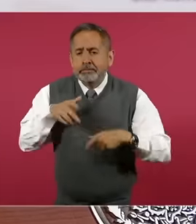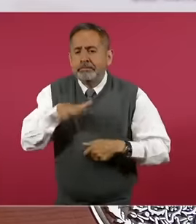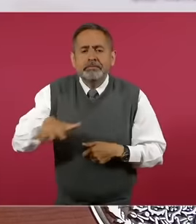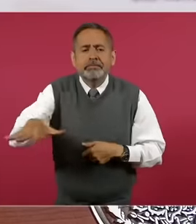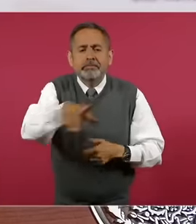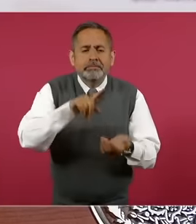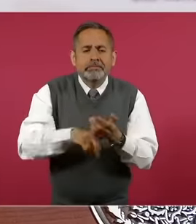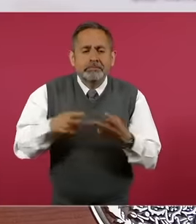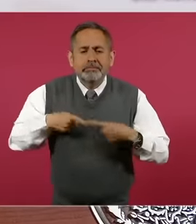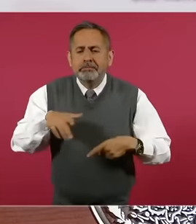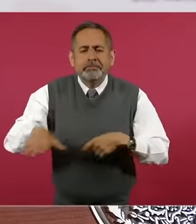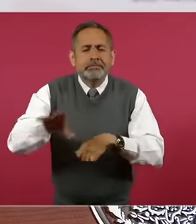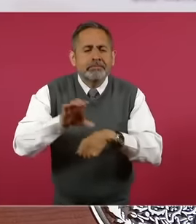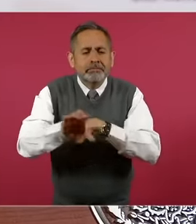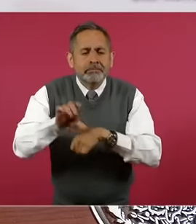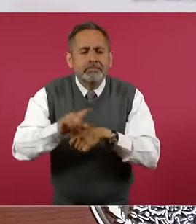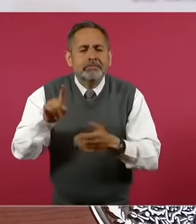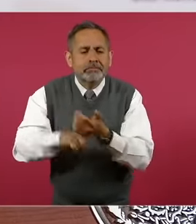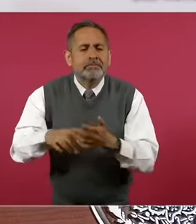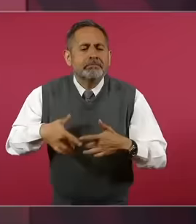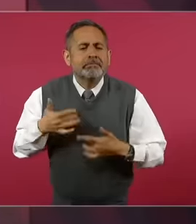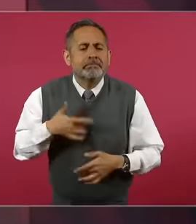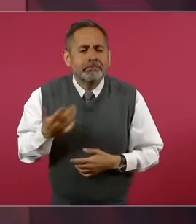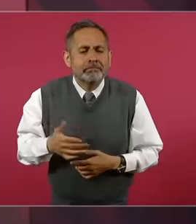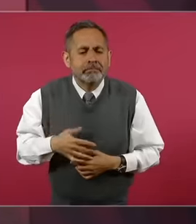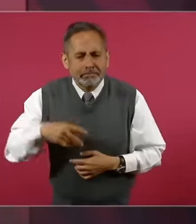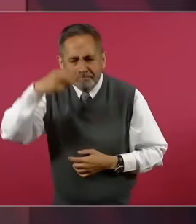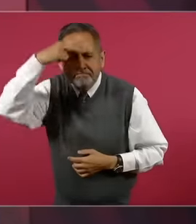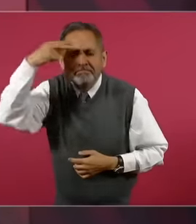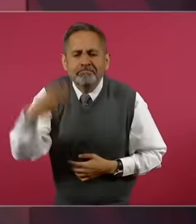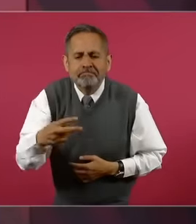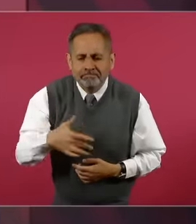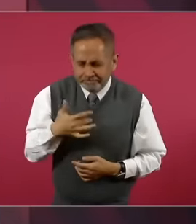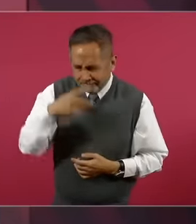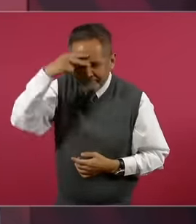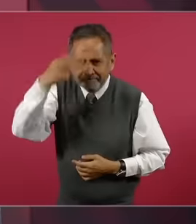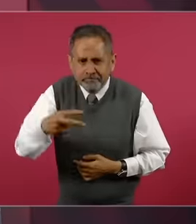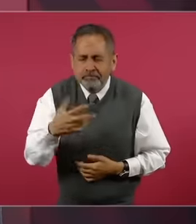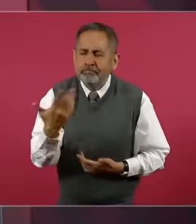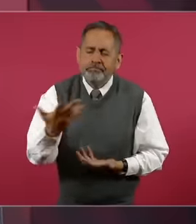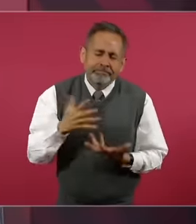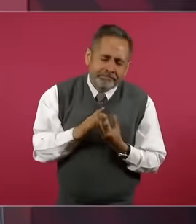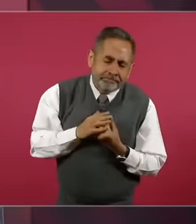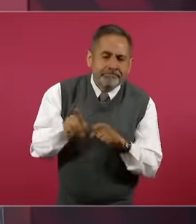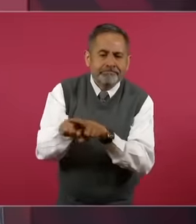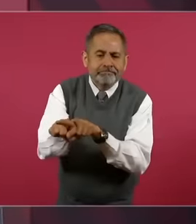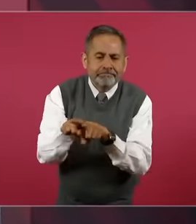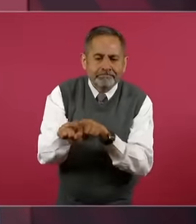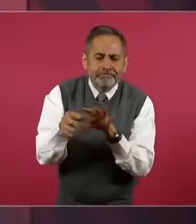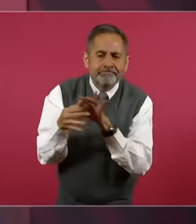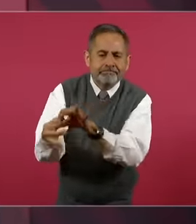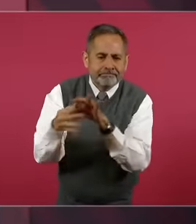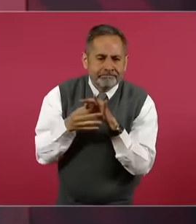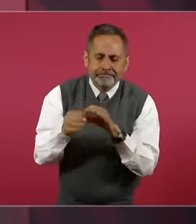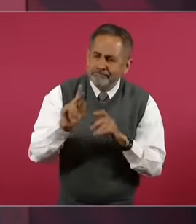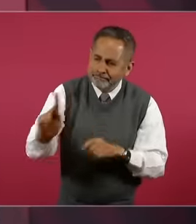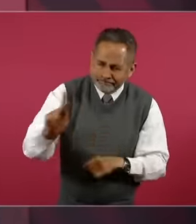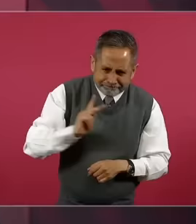Colombia se sentía mexicano y son nuestros hermanos, los